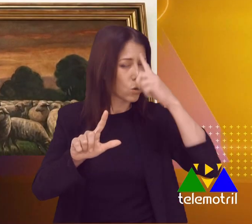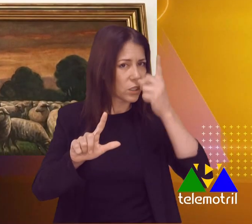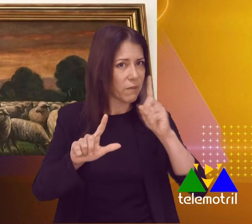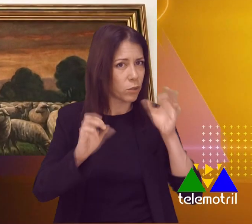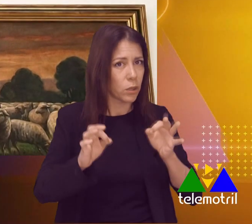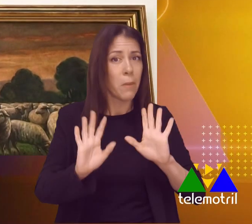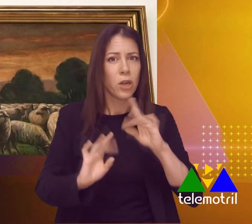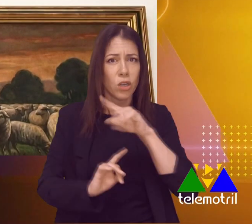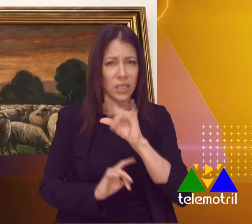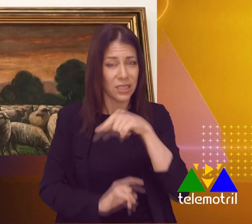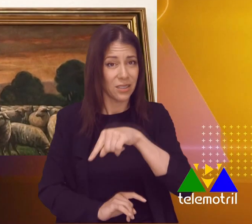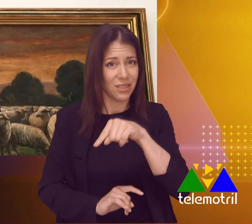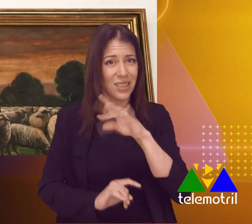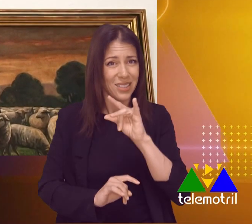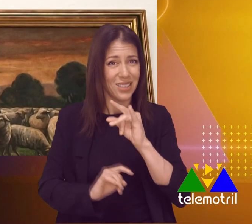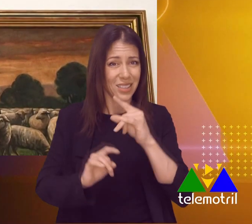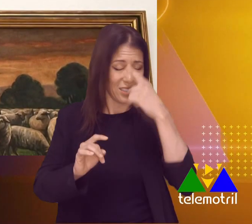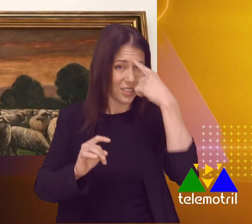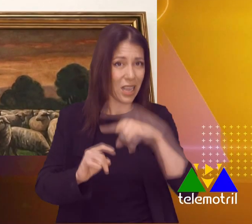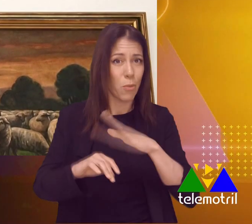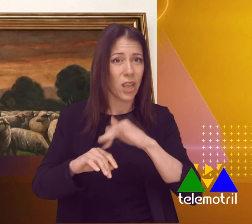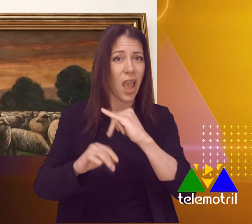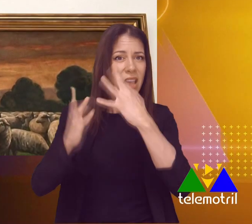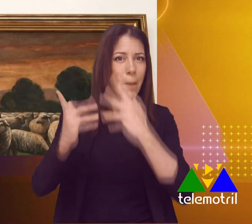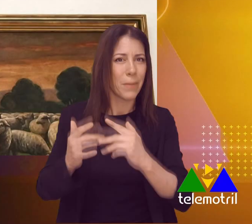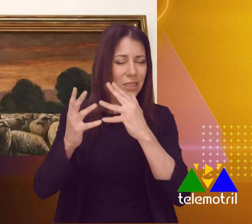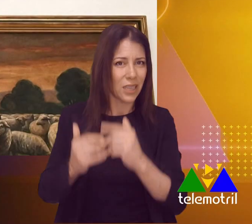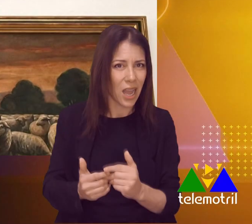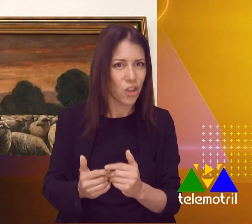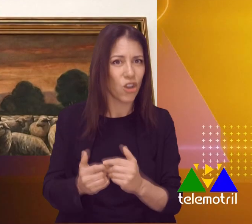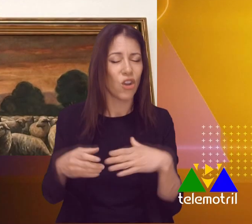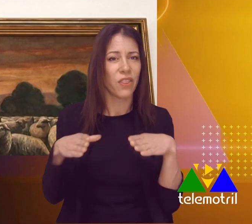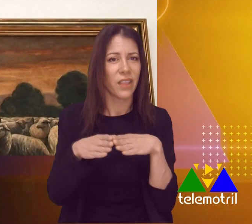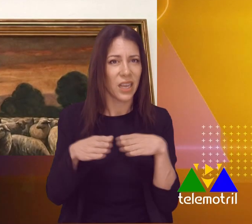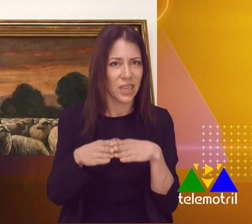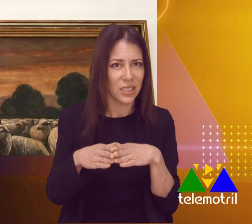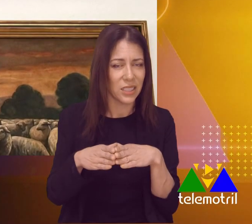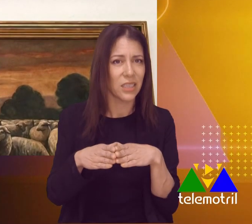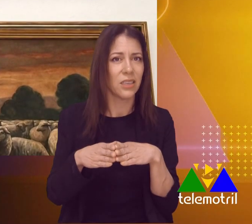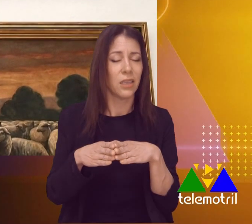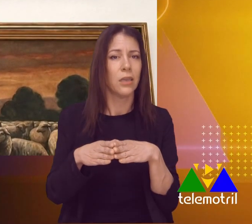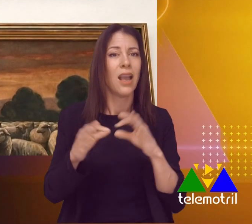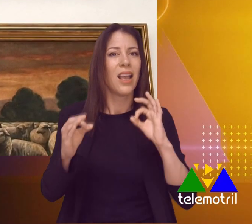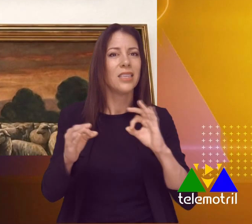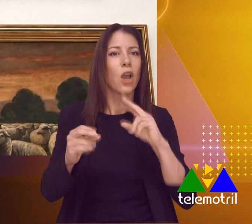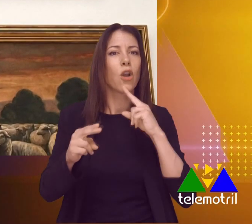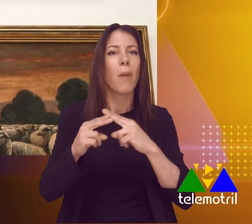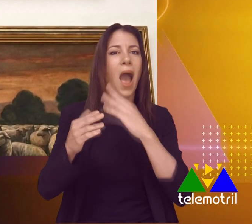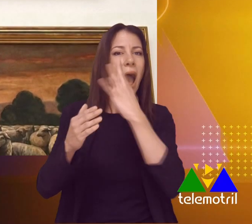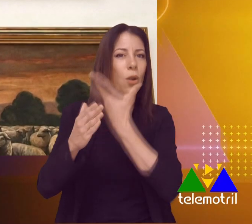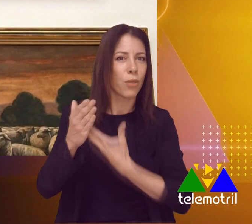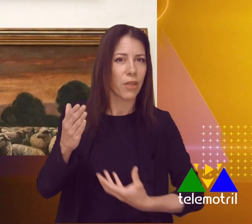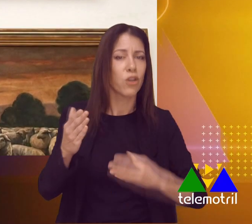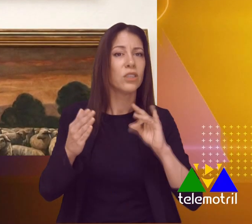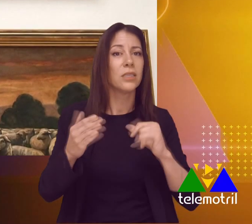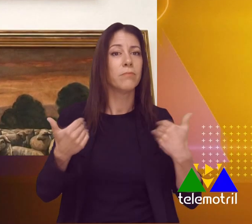este sí se sabe porque está en el inventario de la iglesia, que es de José María, Anunciación, de la Anunciación, que es de